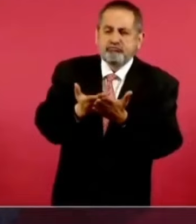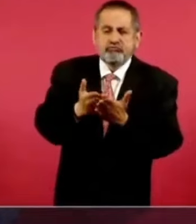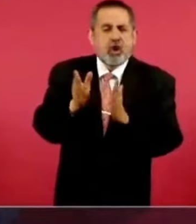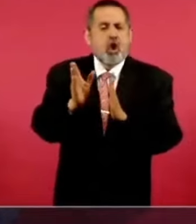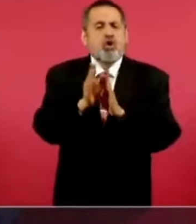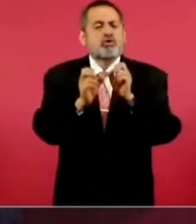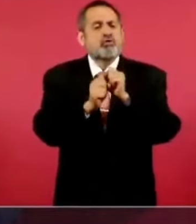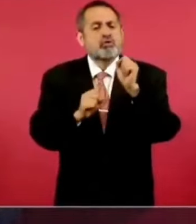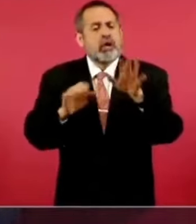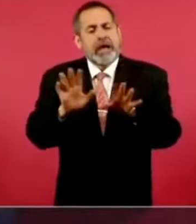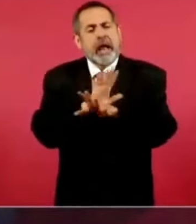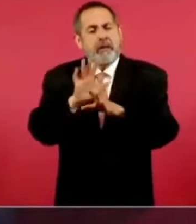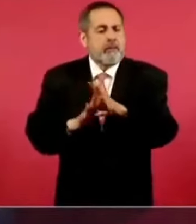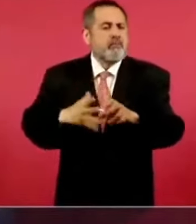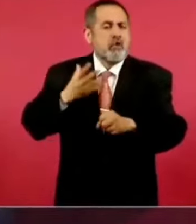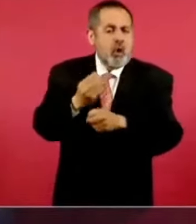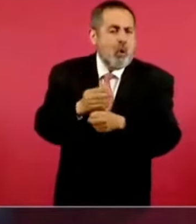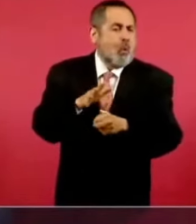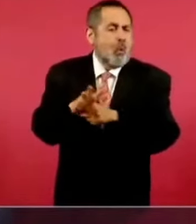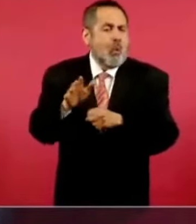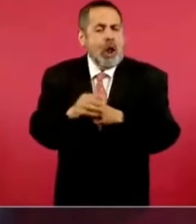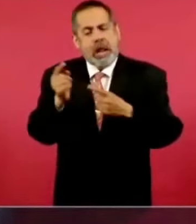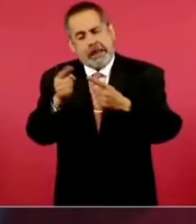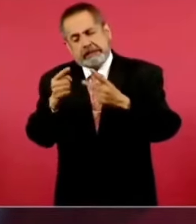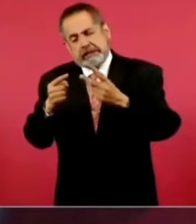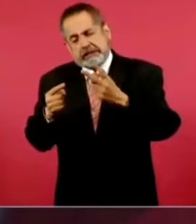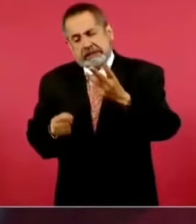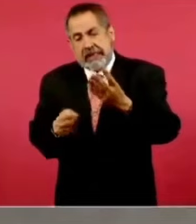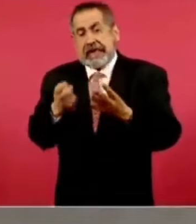de reforma a la Constitución